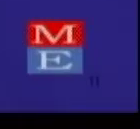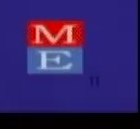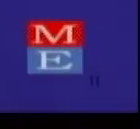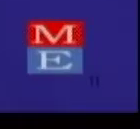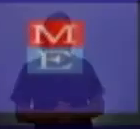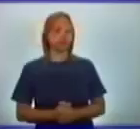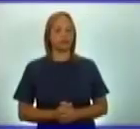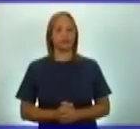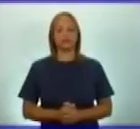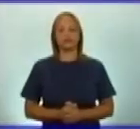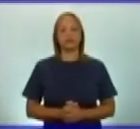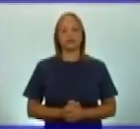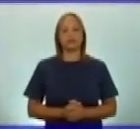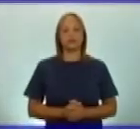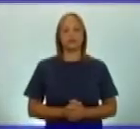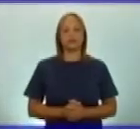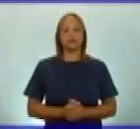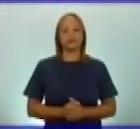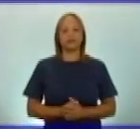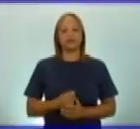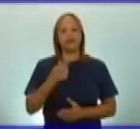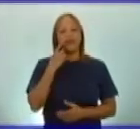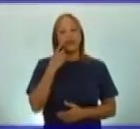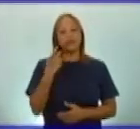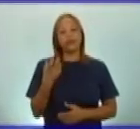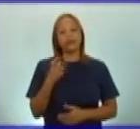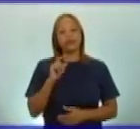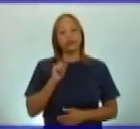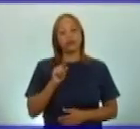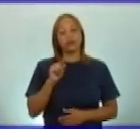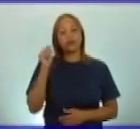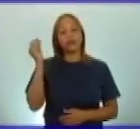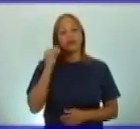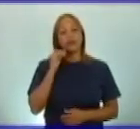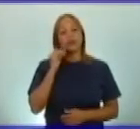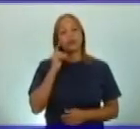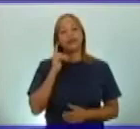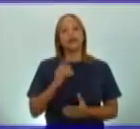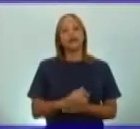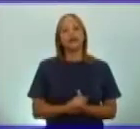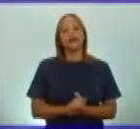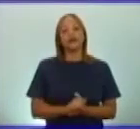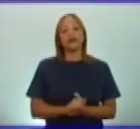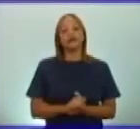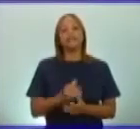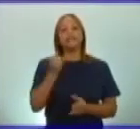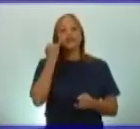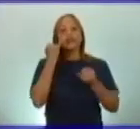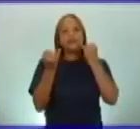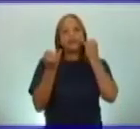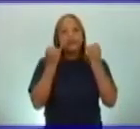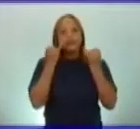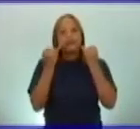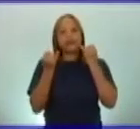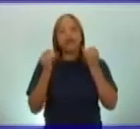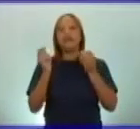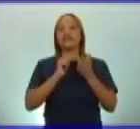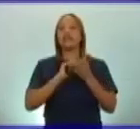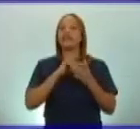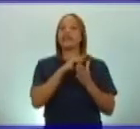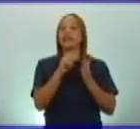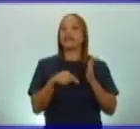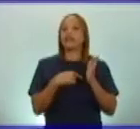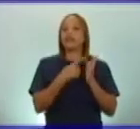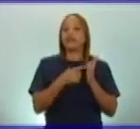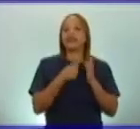Es importante, queridos estudiantes, que ustedes también sean capaces, fíjense, de identificar y de describir la vida